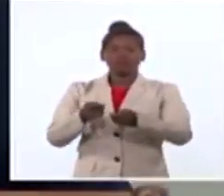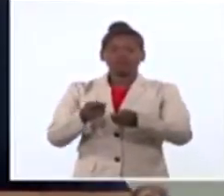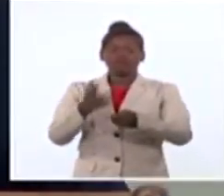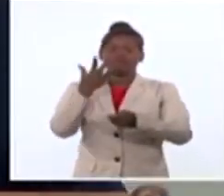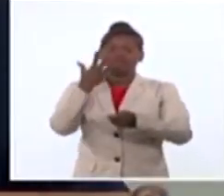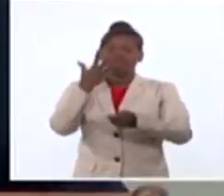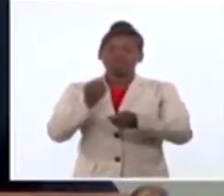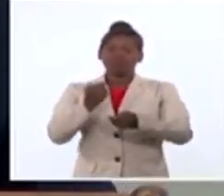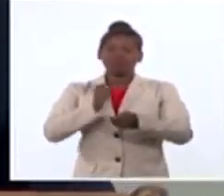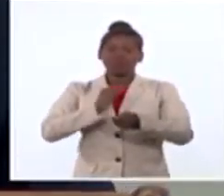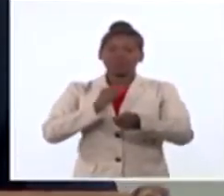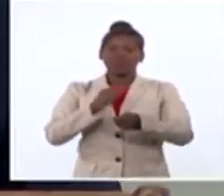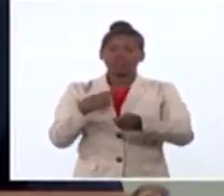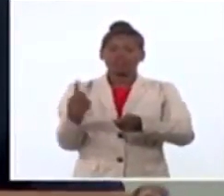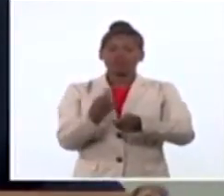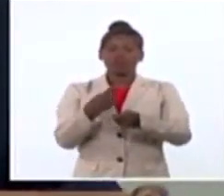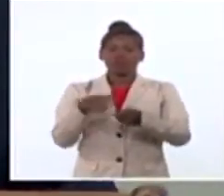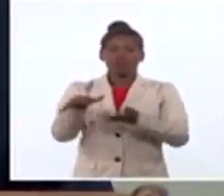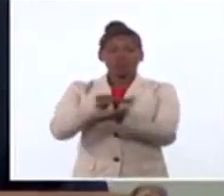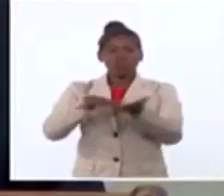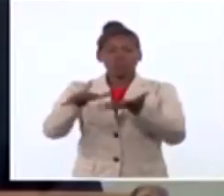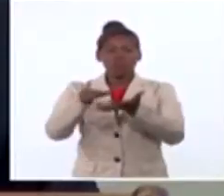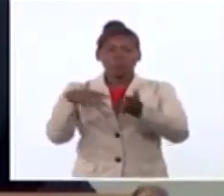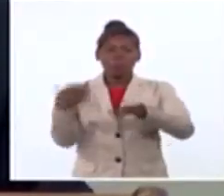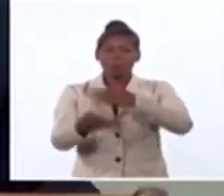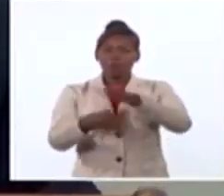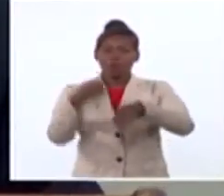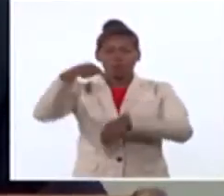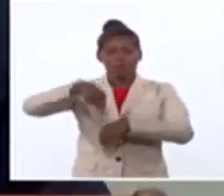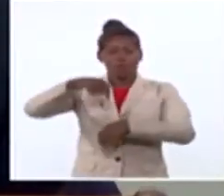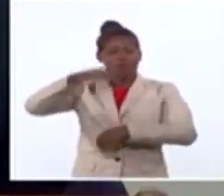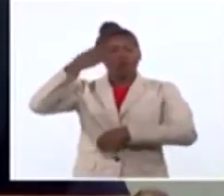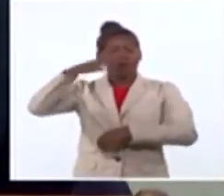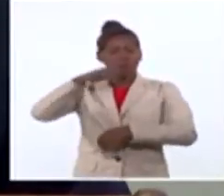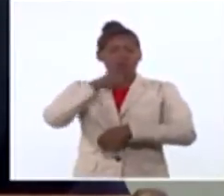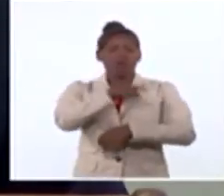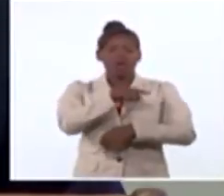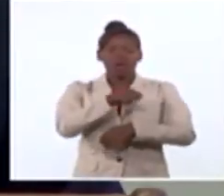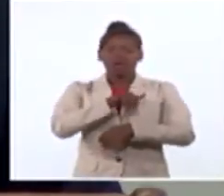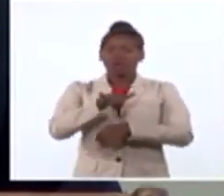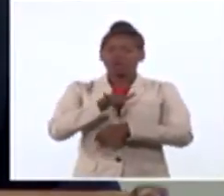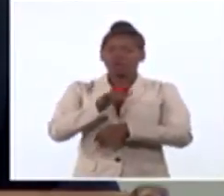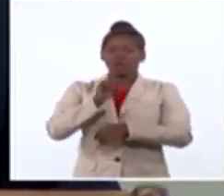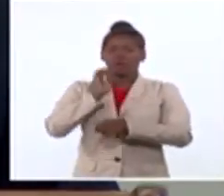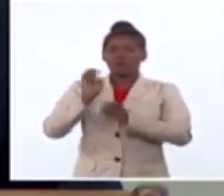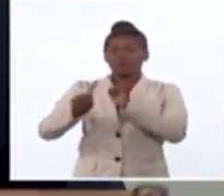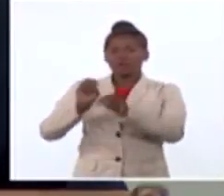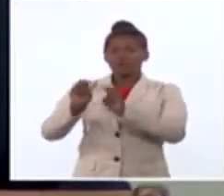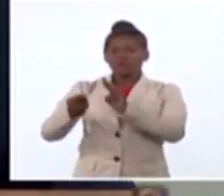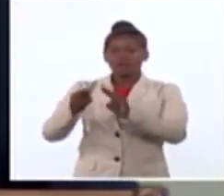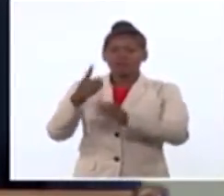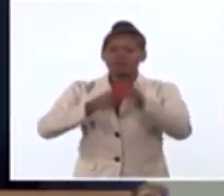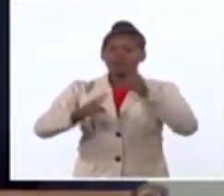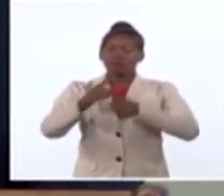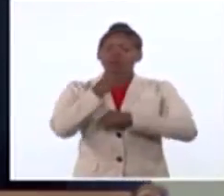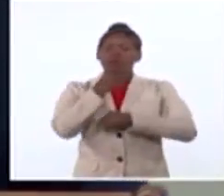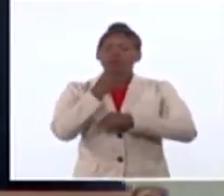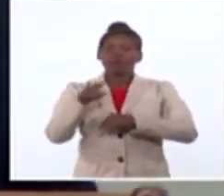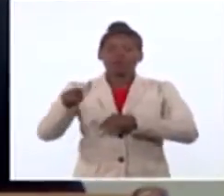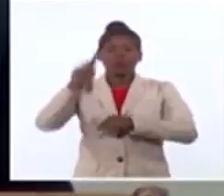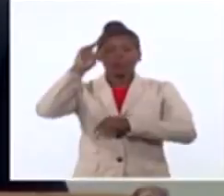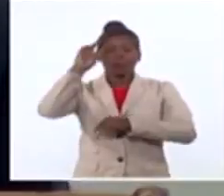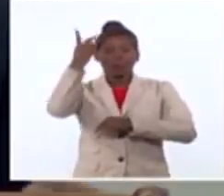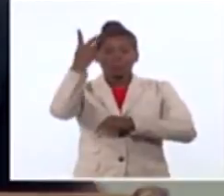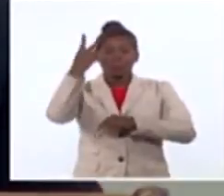últimos 6 u 8 meses, de generar condiciones de desestabilización interna, de